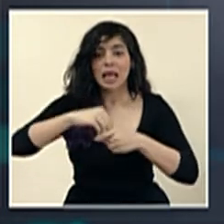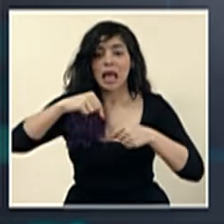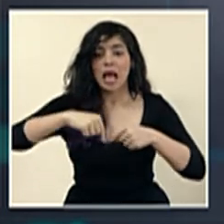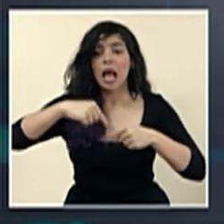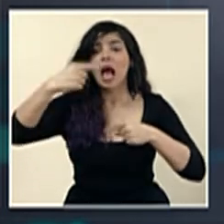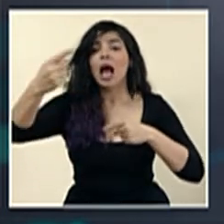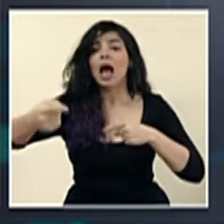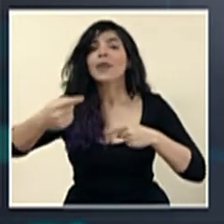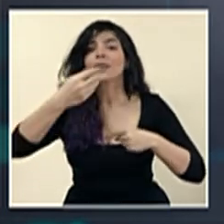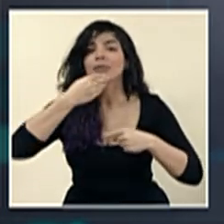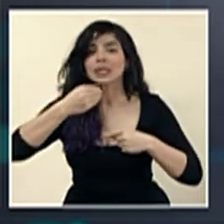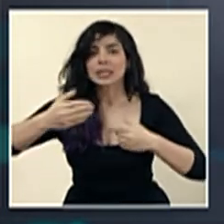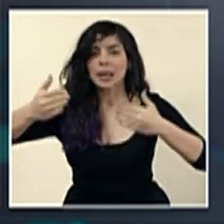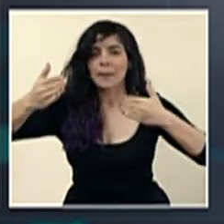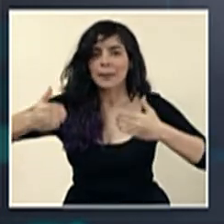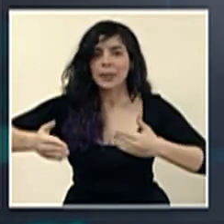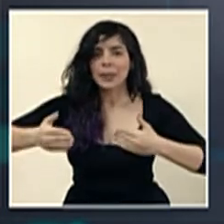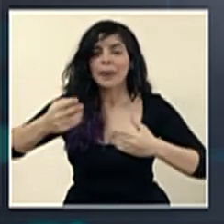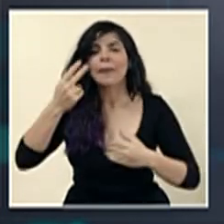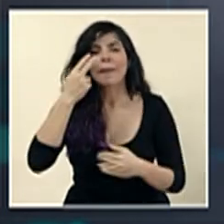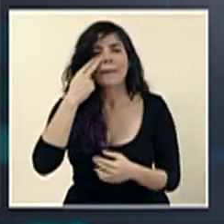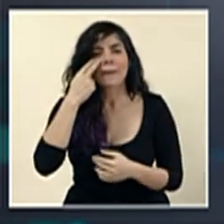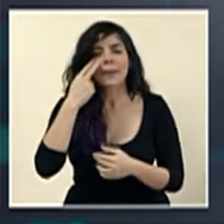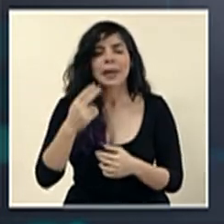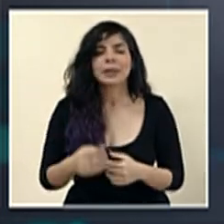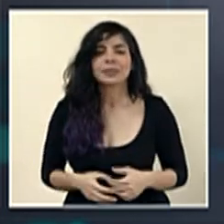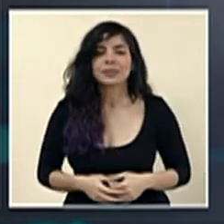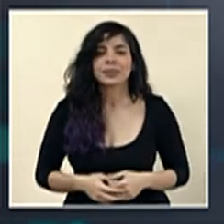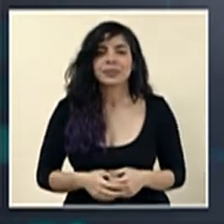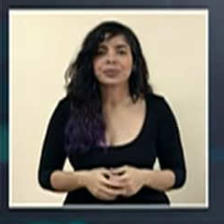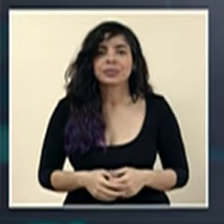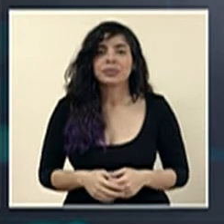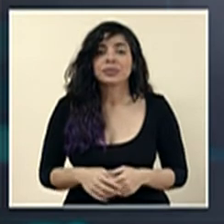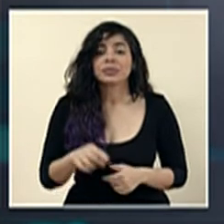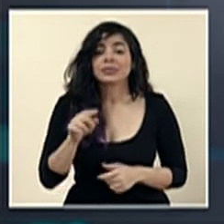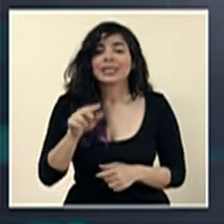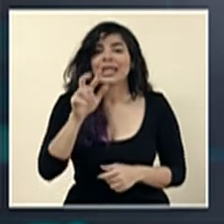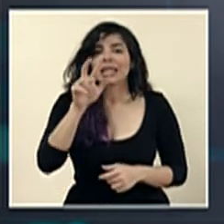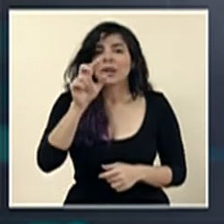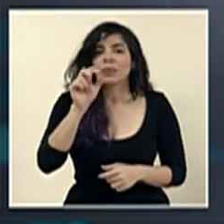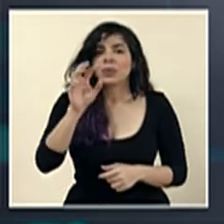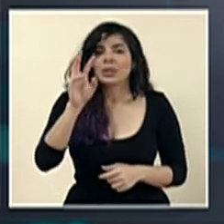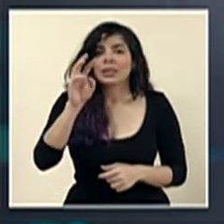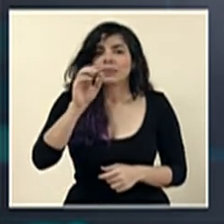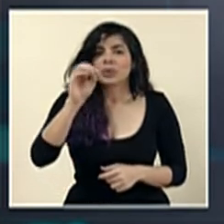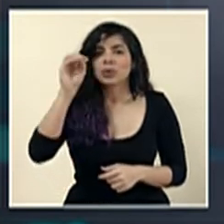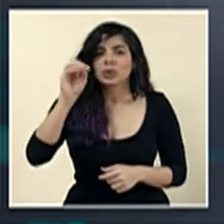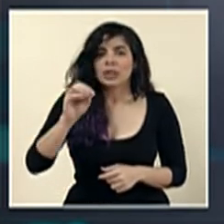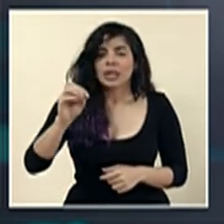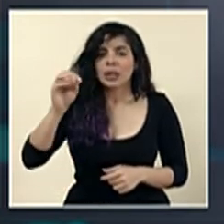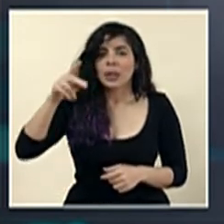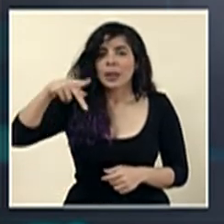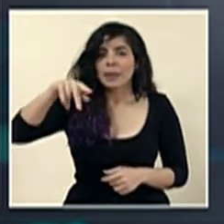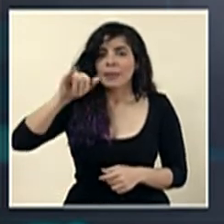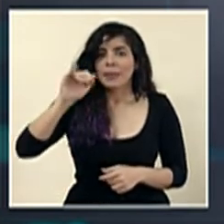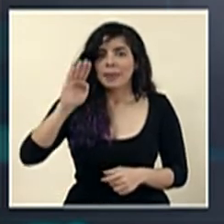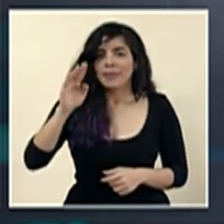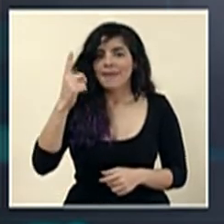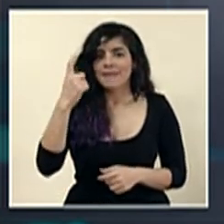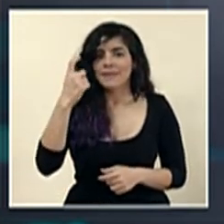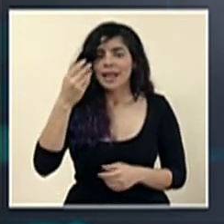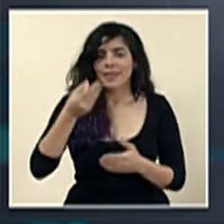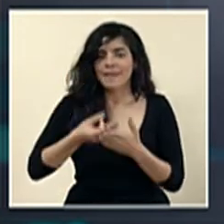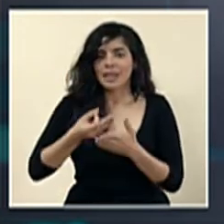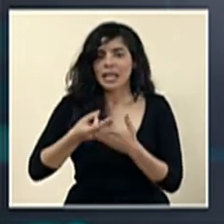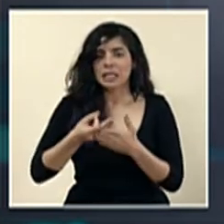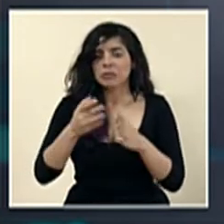diciembre. Fíjense ustedes que eso es un 3.6% del PIB, lo que queda por financiar,